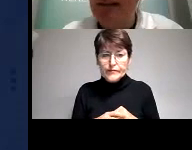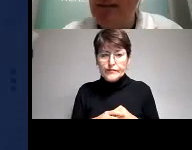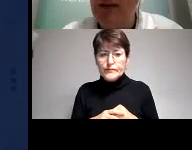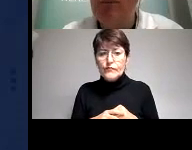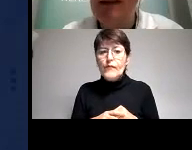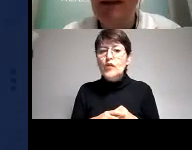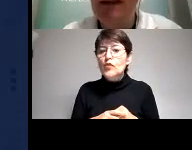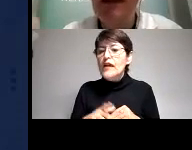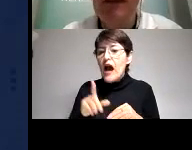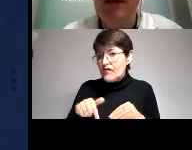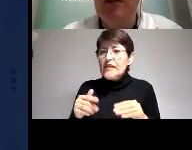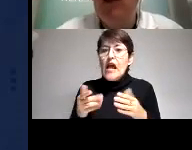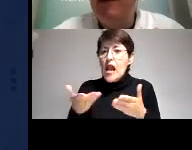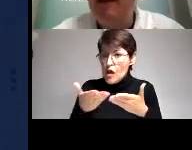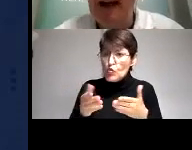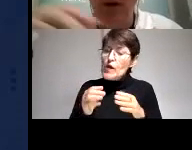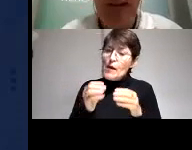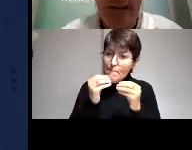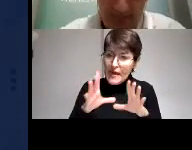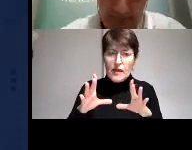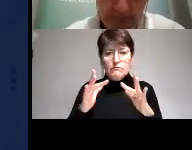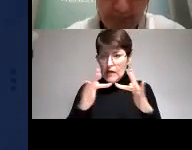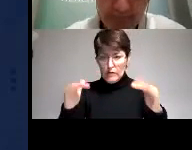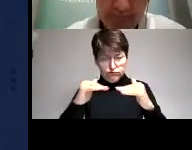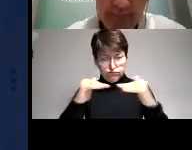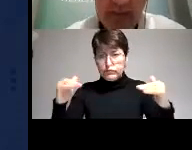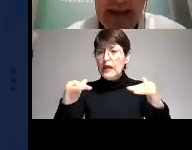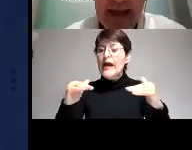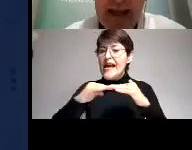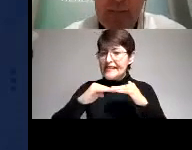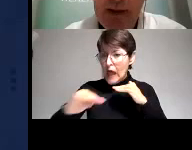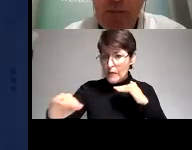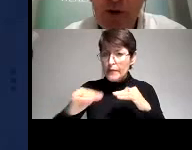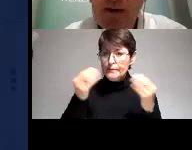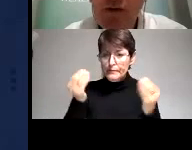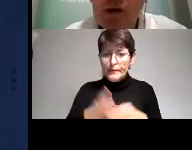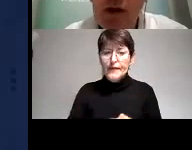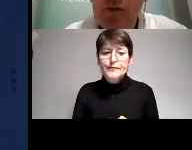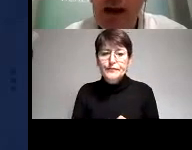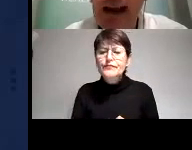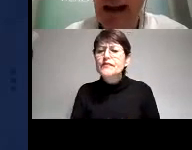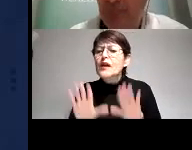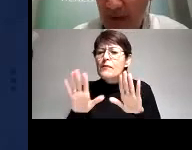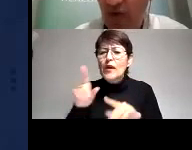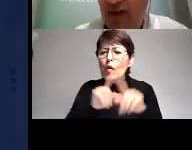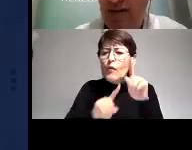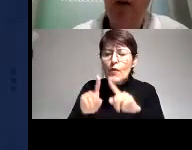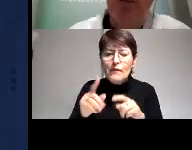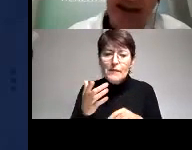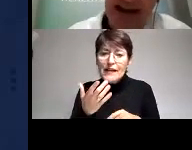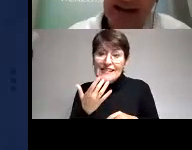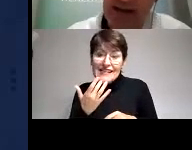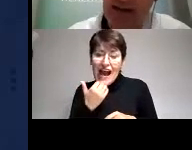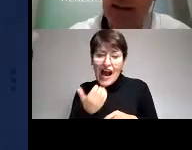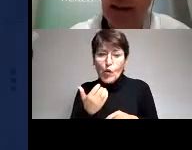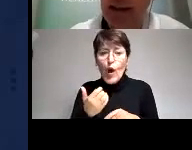que será estable completamente y no se degradará, por así decir. Pero el problema es cuando hay alguna carga bien positiva o